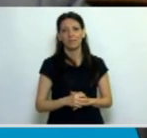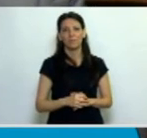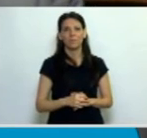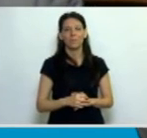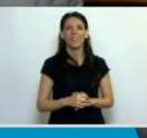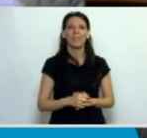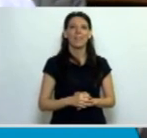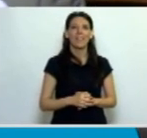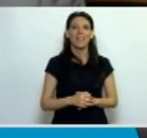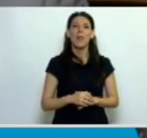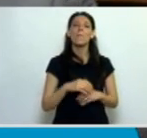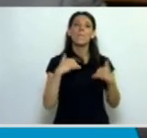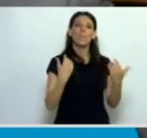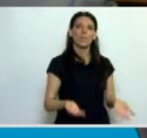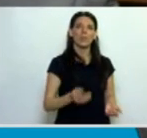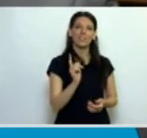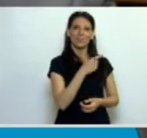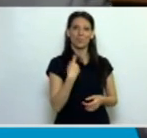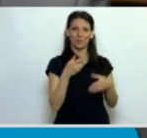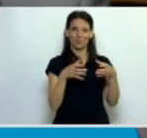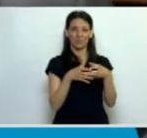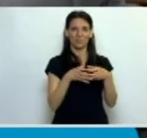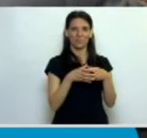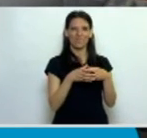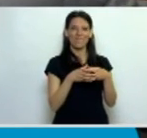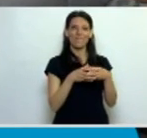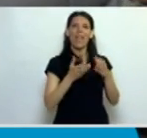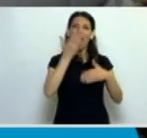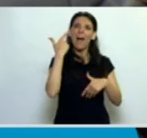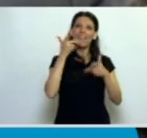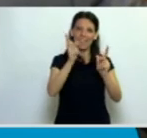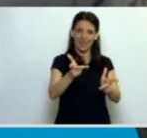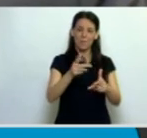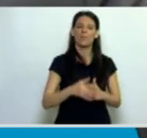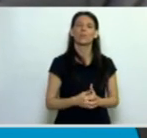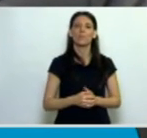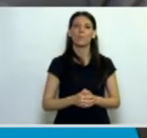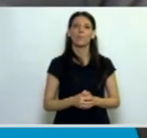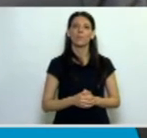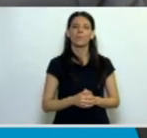Por eso, nuestro planteo, como señalábamos anteriormente,